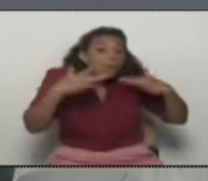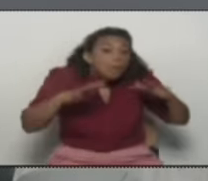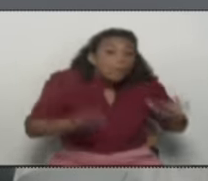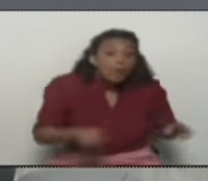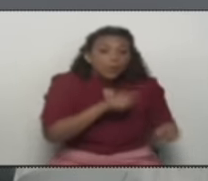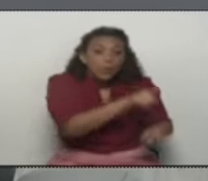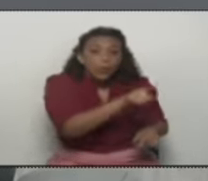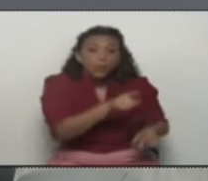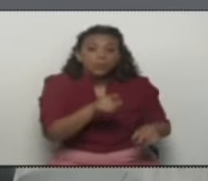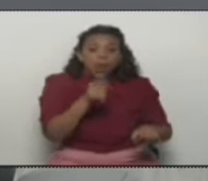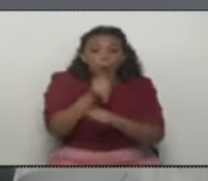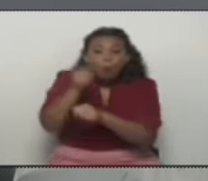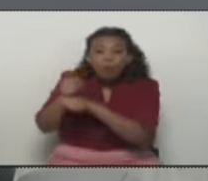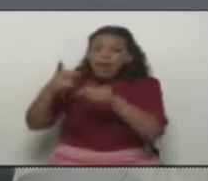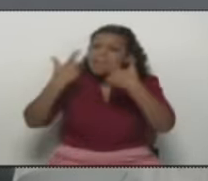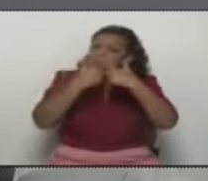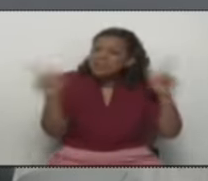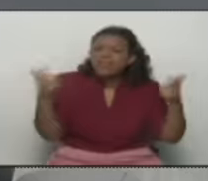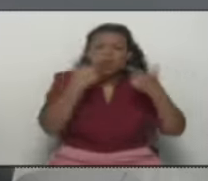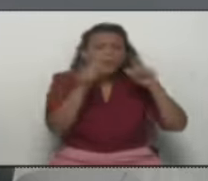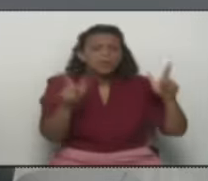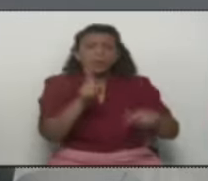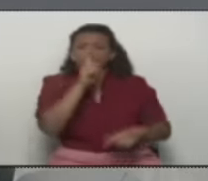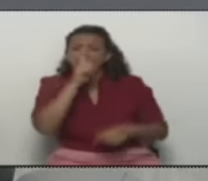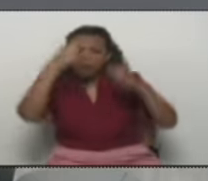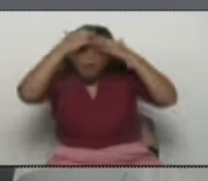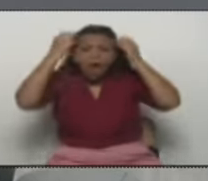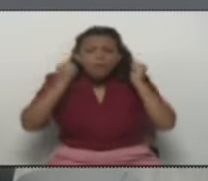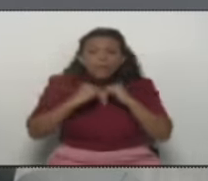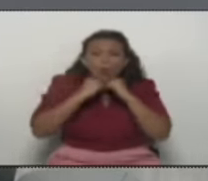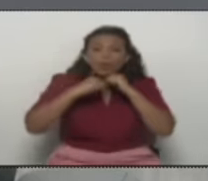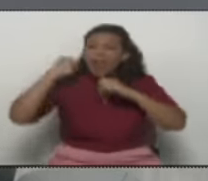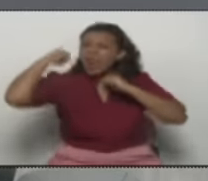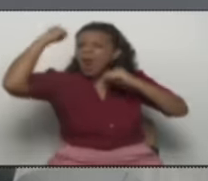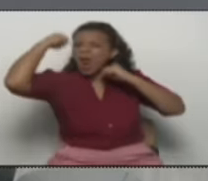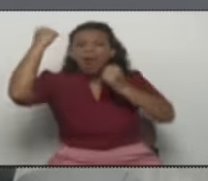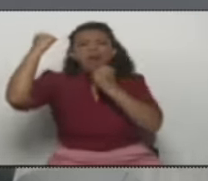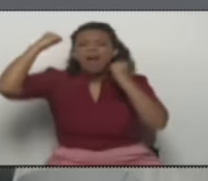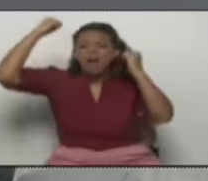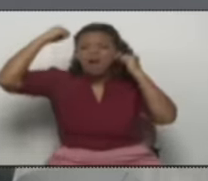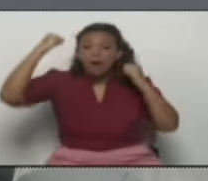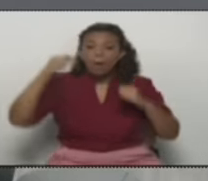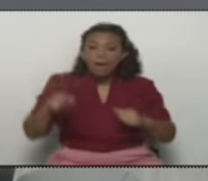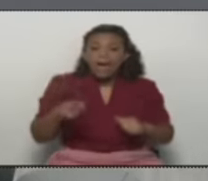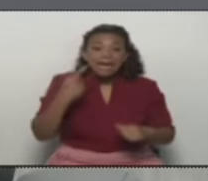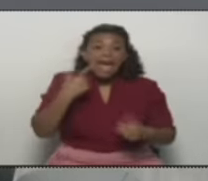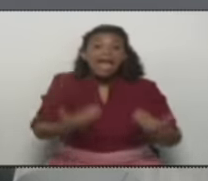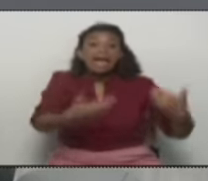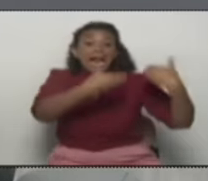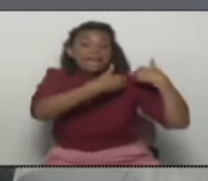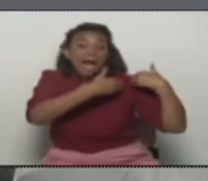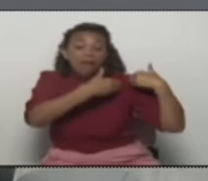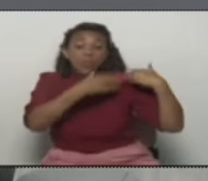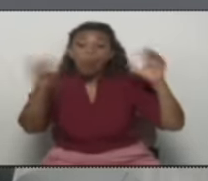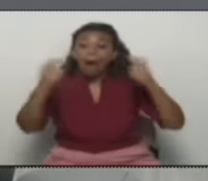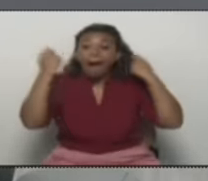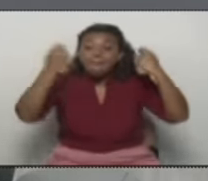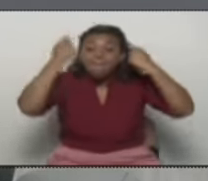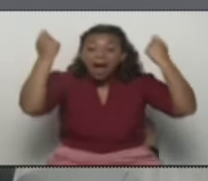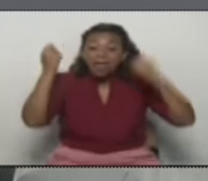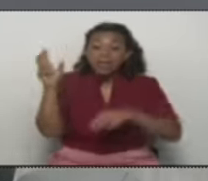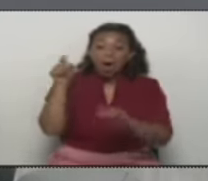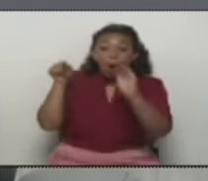él lucha por la libertad, el grupo anónimo, el de la máscara, etcétera. Y él dice que él es el encargado de una gran campaña contra